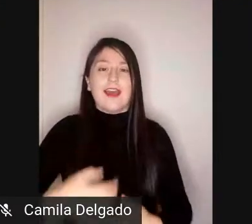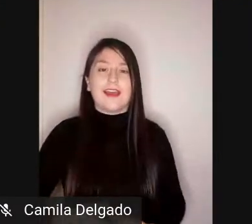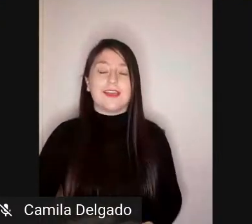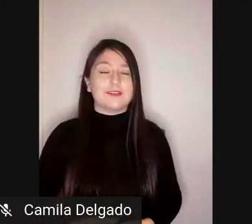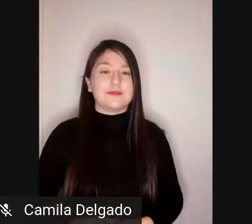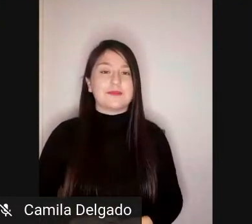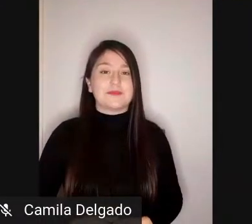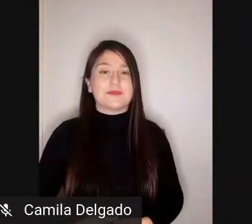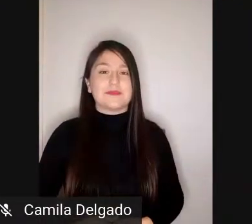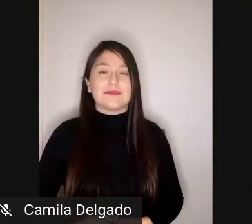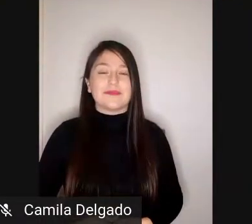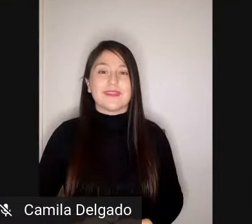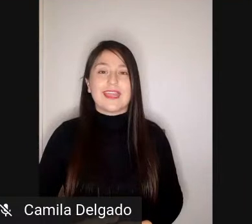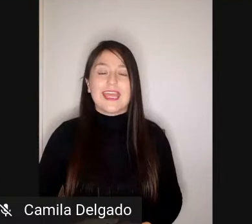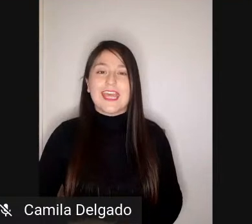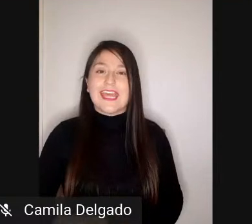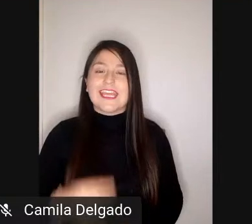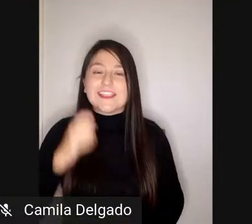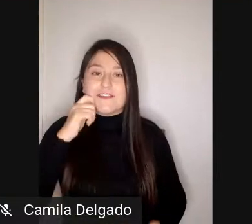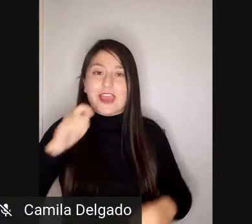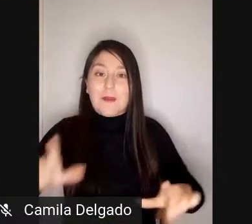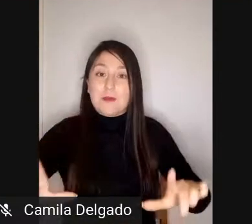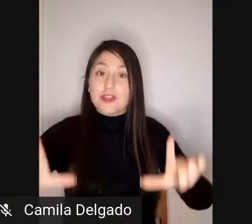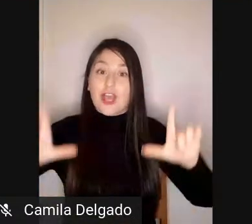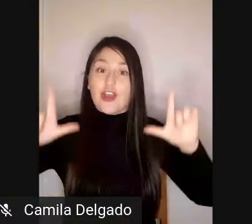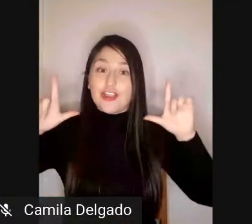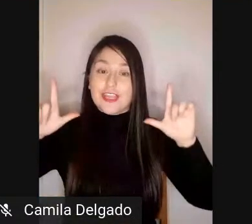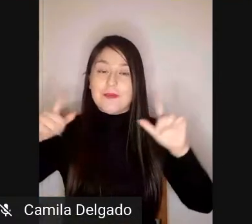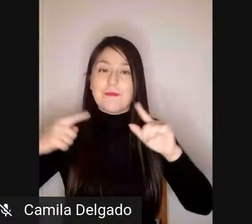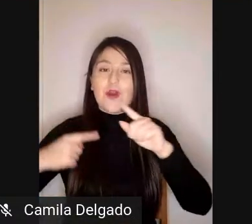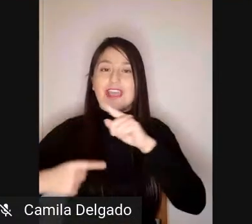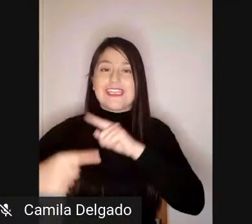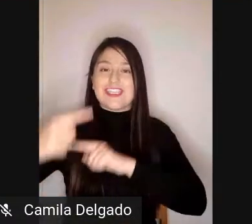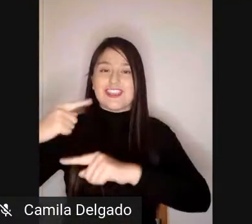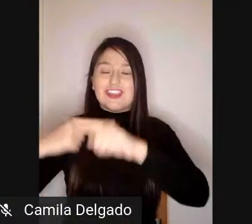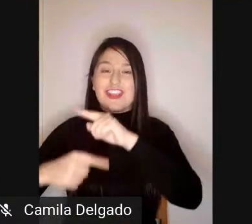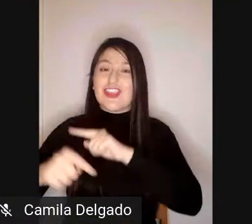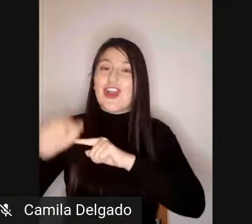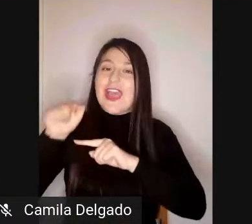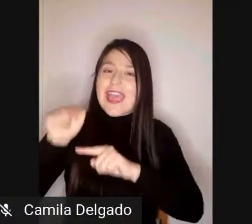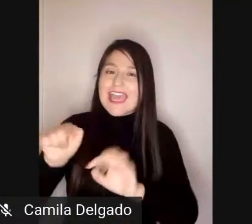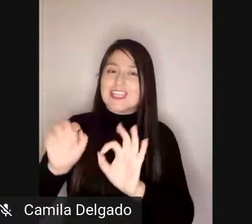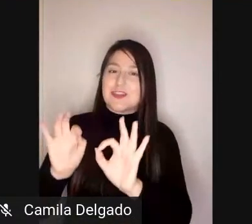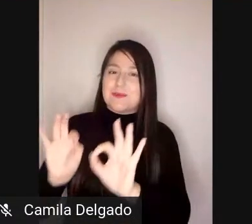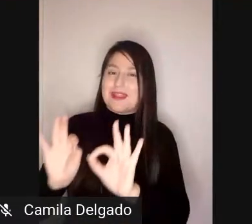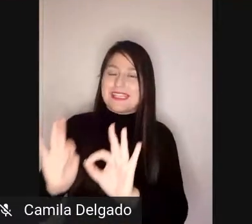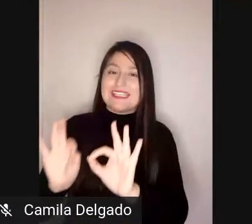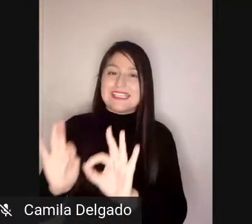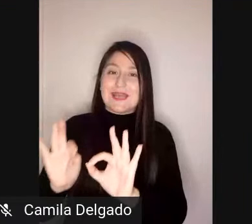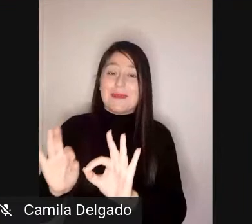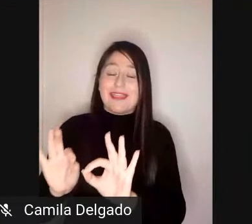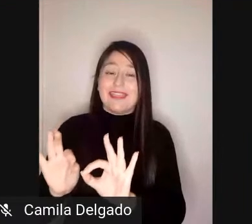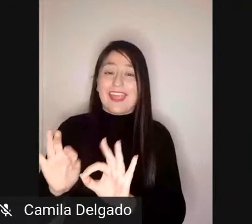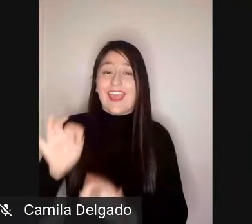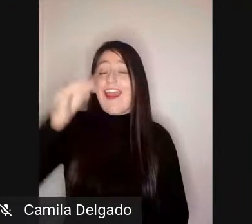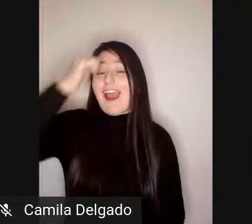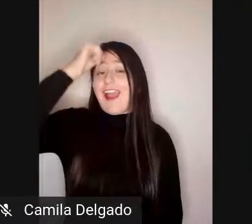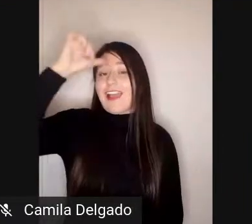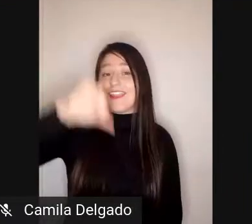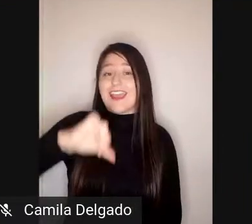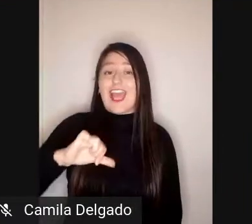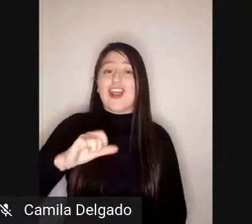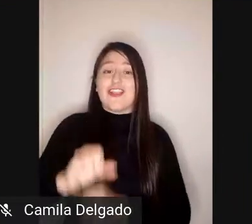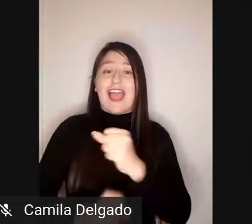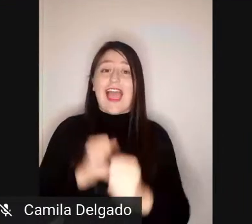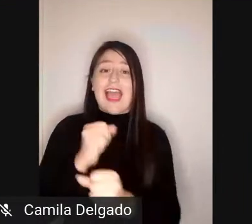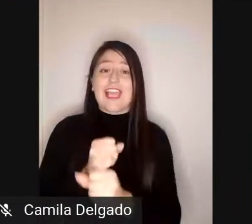que tiene que ver con el protagonismo histórico. Eso es precisamente lo que nos castigaron el 73. Nos castigaron